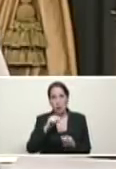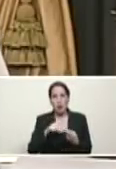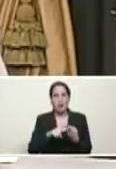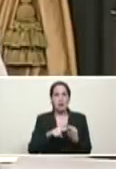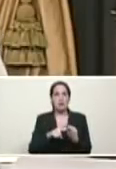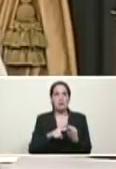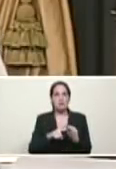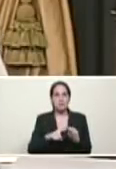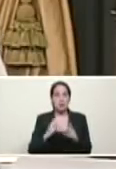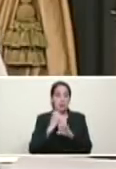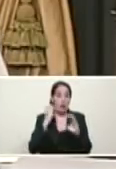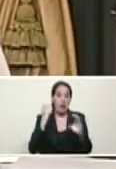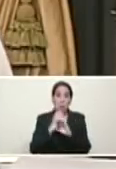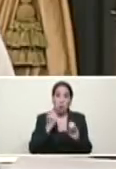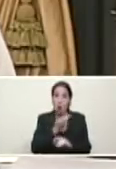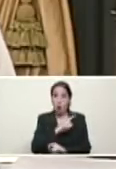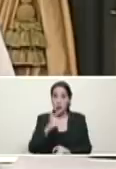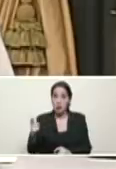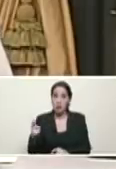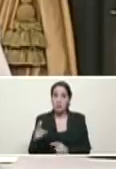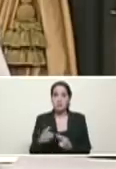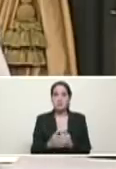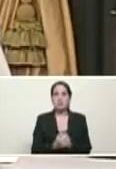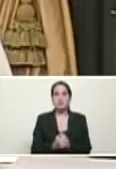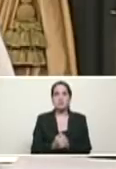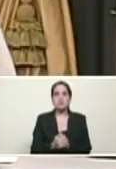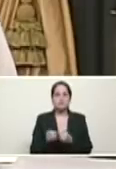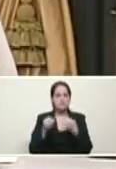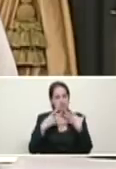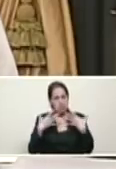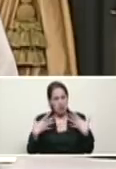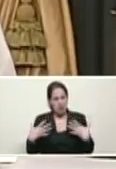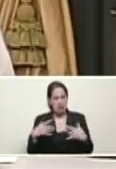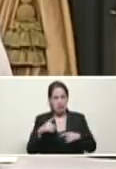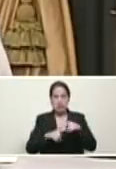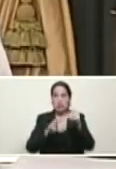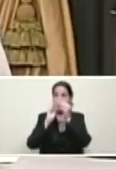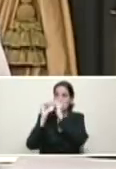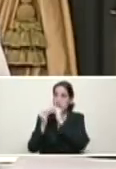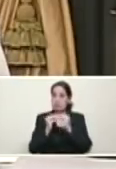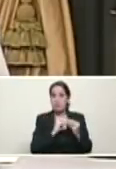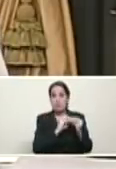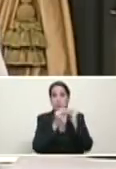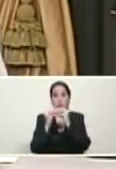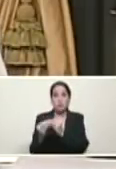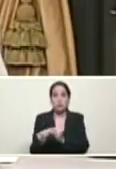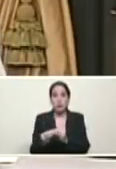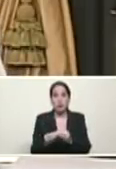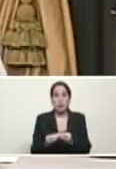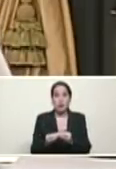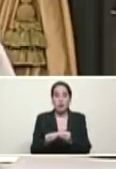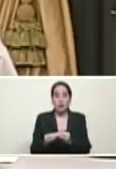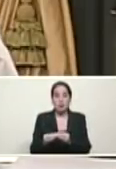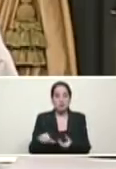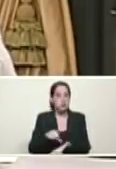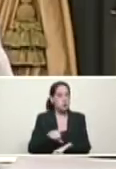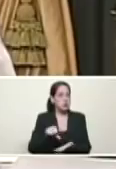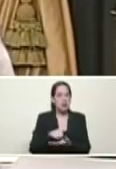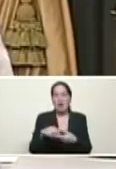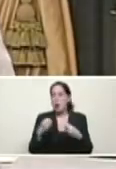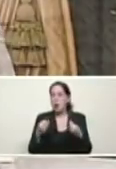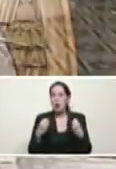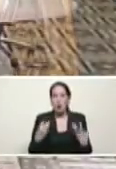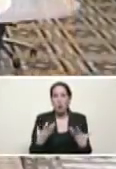en transporte público, en embellecimiento. Mi ciudad, ¿y cómo puede ser más bella mi ciudad?